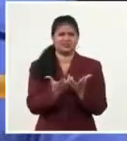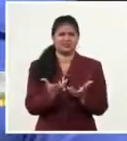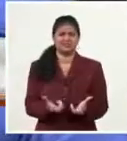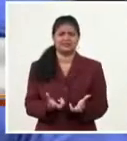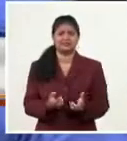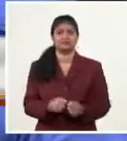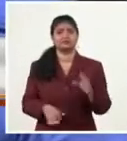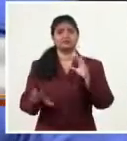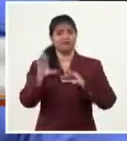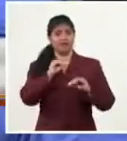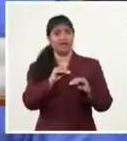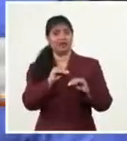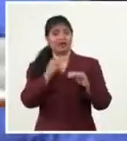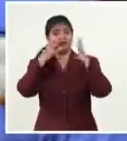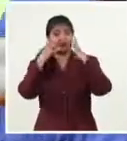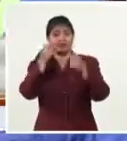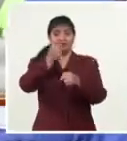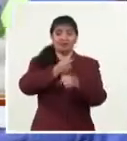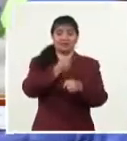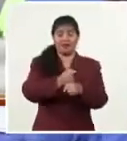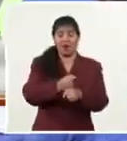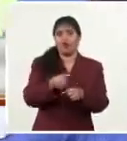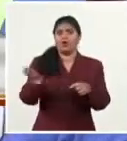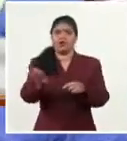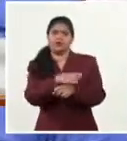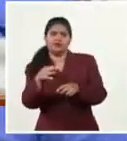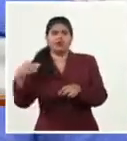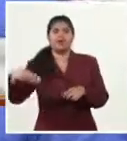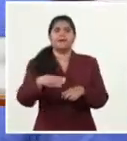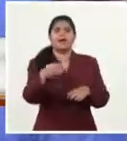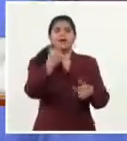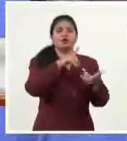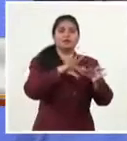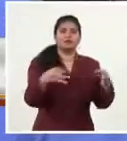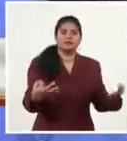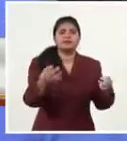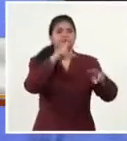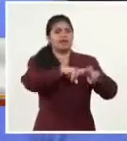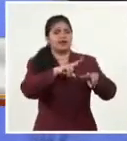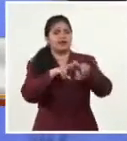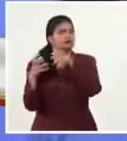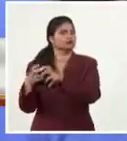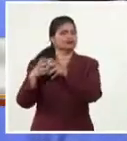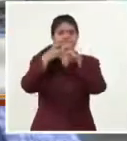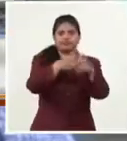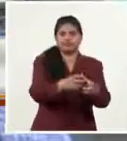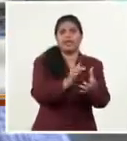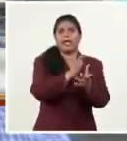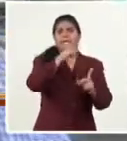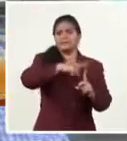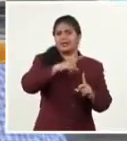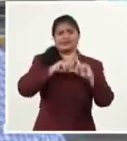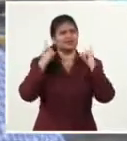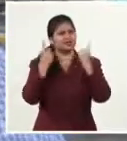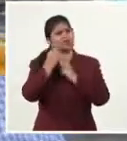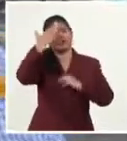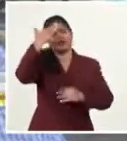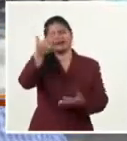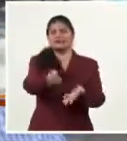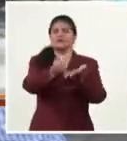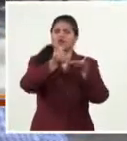de Reciclaje, porque aquí hay trabajadores de Valle Honda, de Artemisa, de Ciudad Habana, de La Habana, de Matanza. Tratando de eliminar